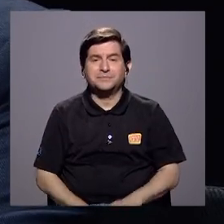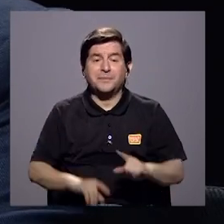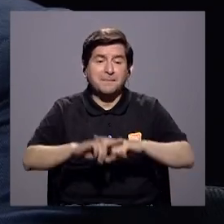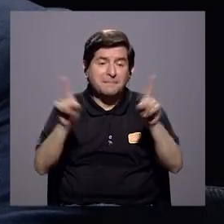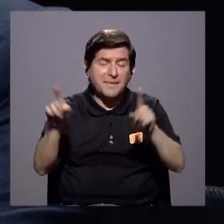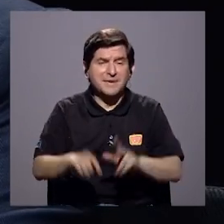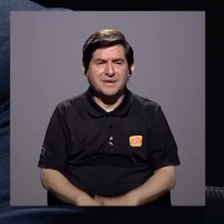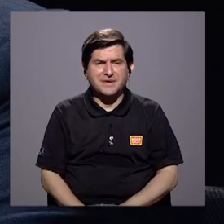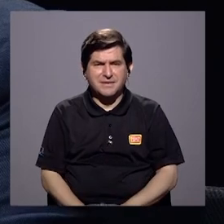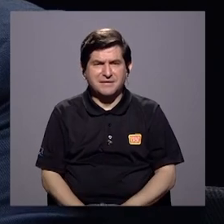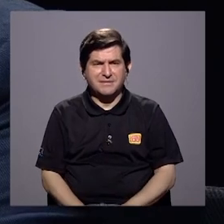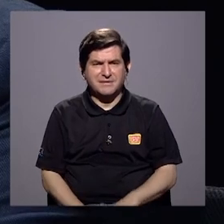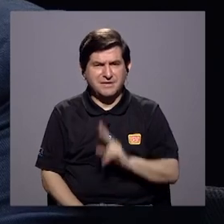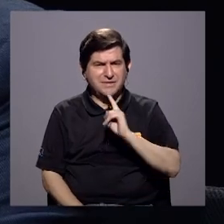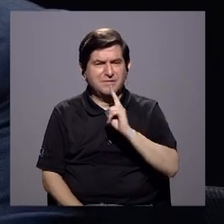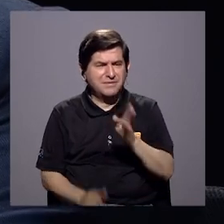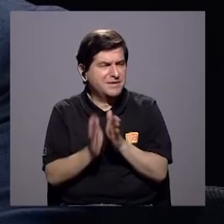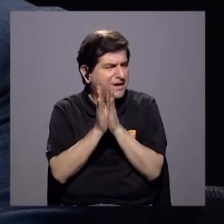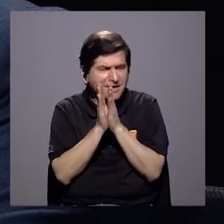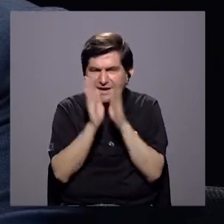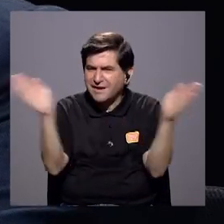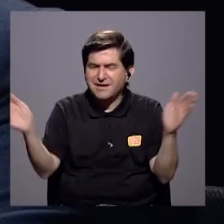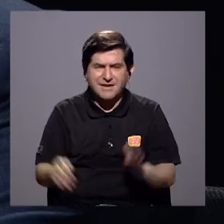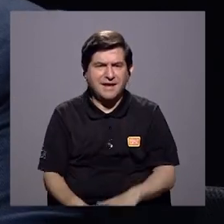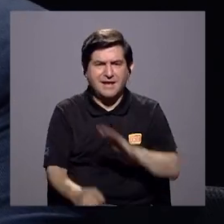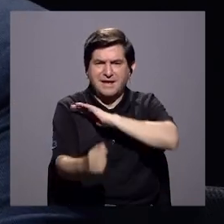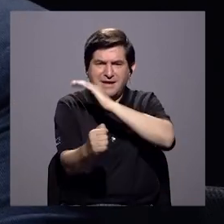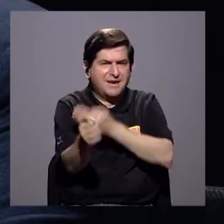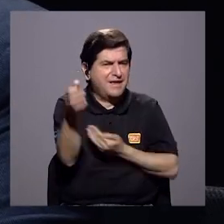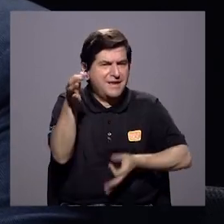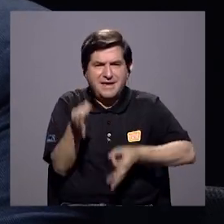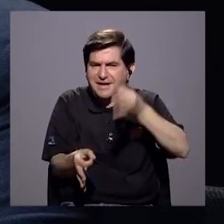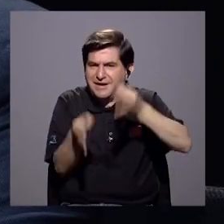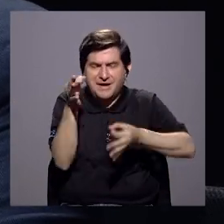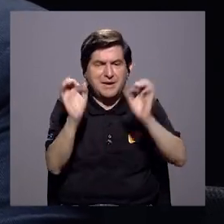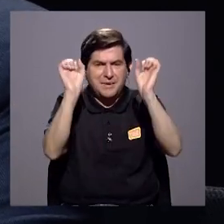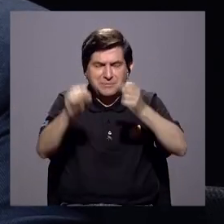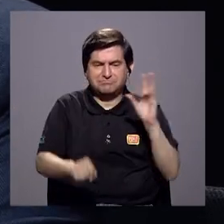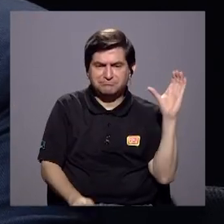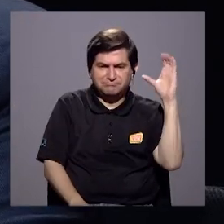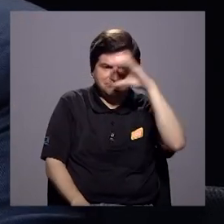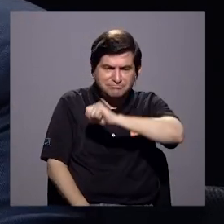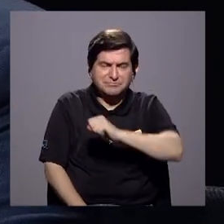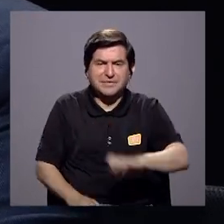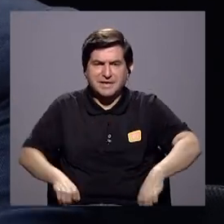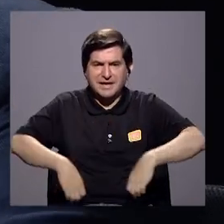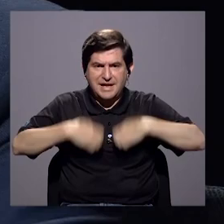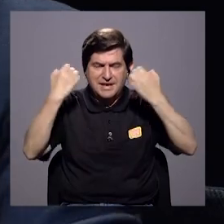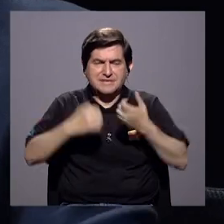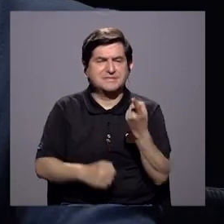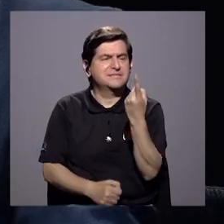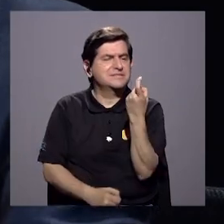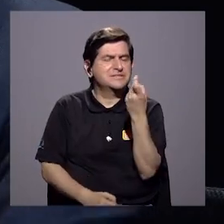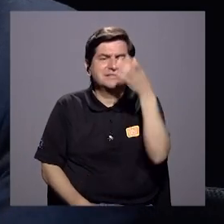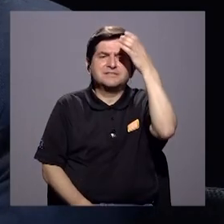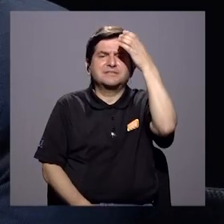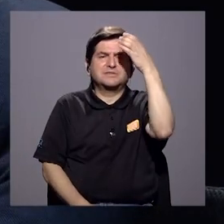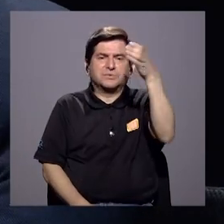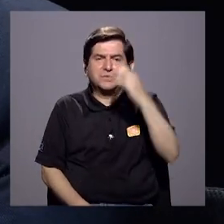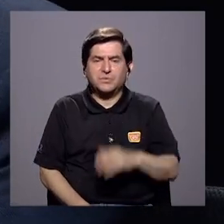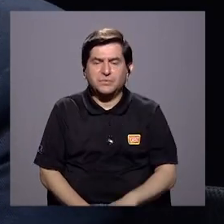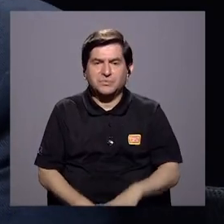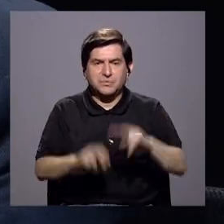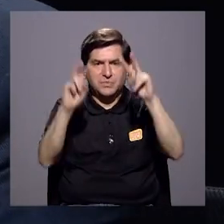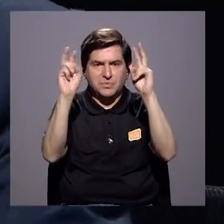de verdad que es a nivel general en el poder judicial que podemos ver que existe una falta de cultura